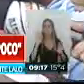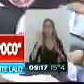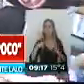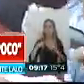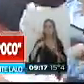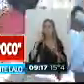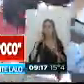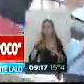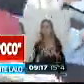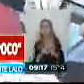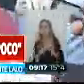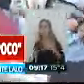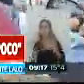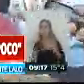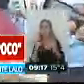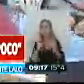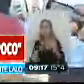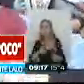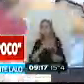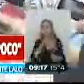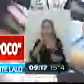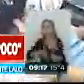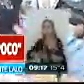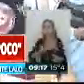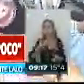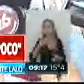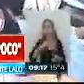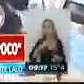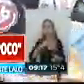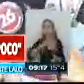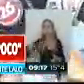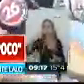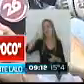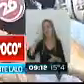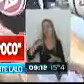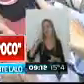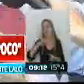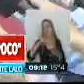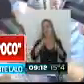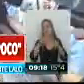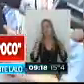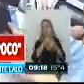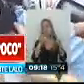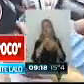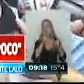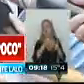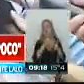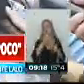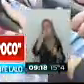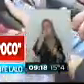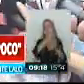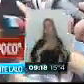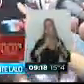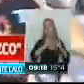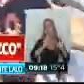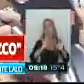yo sentía ahí arriba como que la había ganado, porque todo el tiempo fui para adelante y tirando golpes y él solo corría. Pero bueno, la tengo